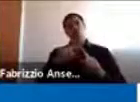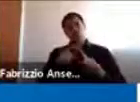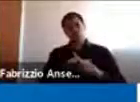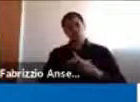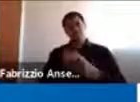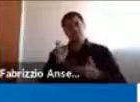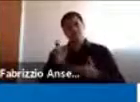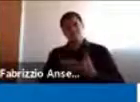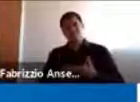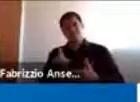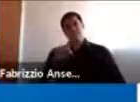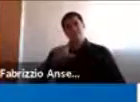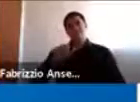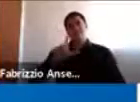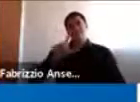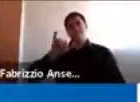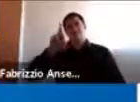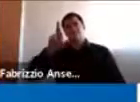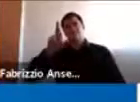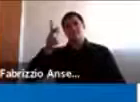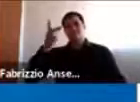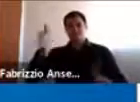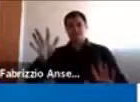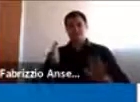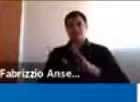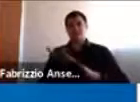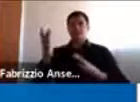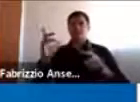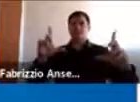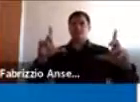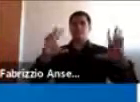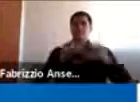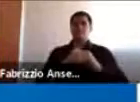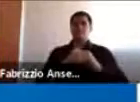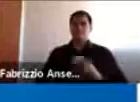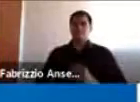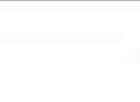comenté esa es la forma de cerrar la aplicación